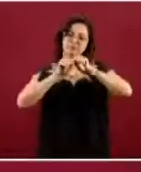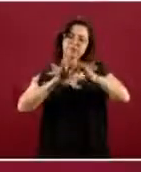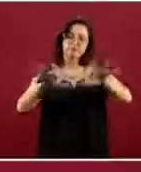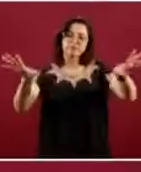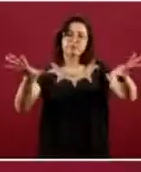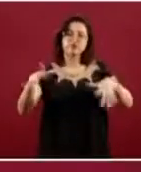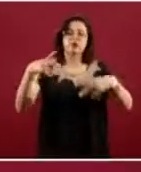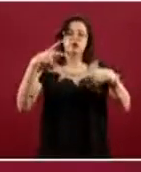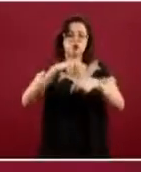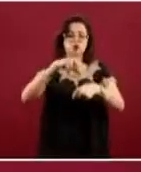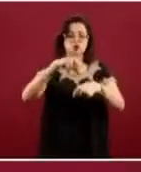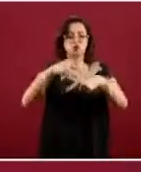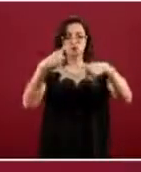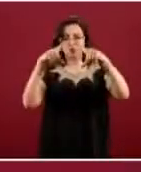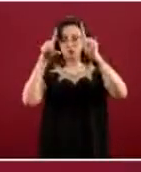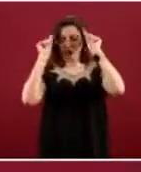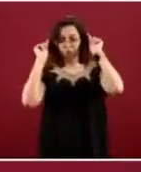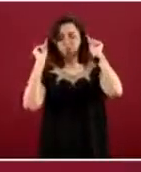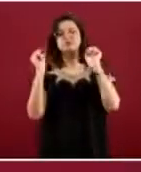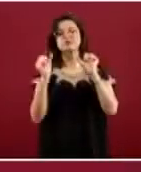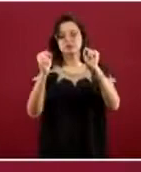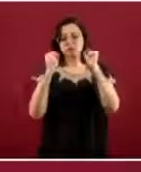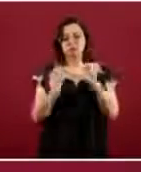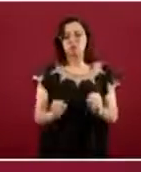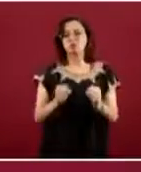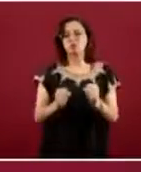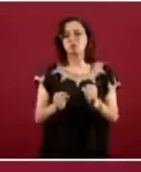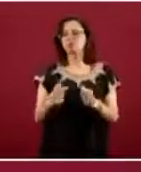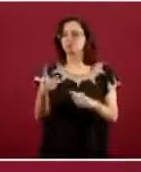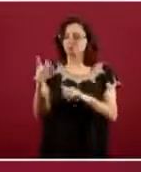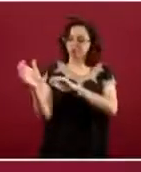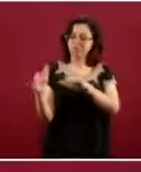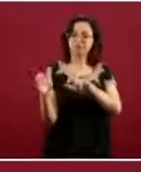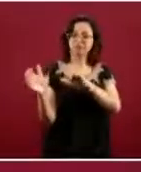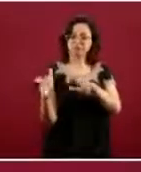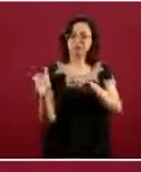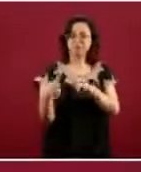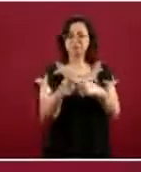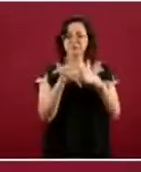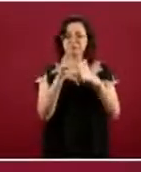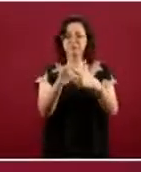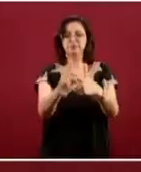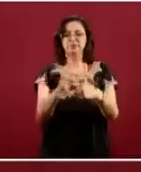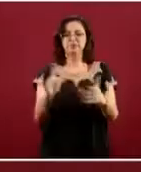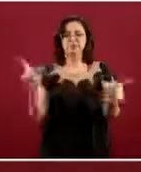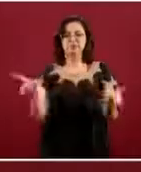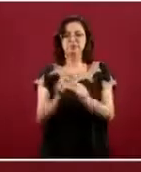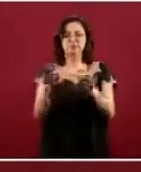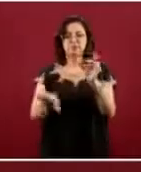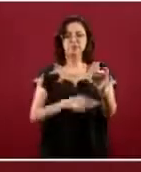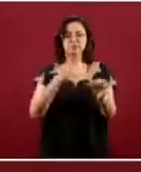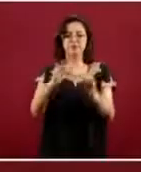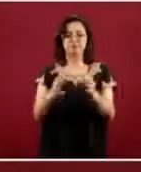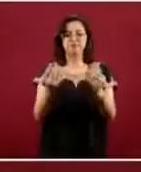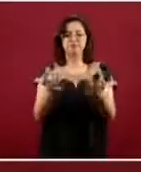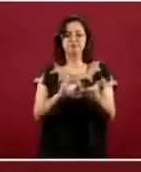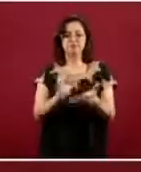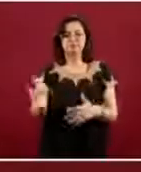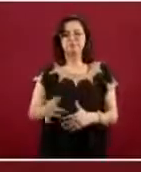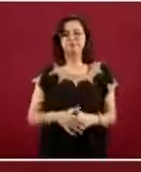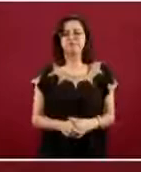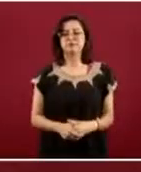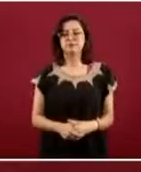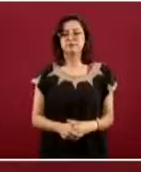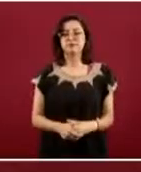nuestros doctores, a nuestras enfermeras, que seguro seguirán respondiendo a esta convocatoria. Es cuanto, señor. Muchas gracias. Muchas